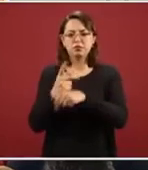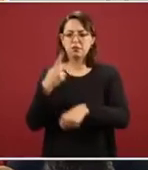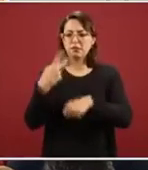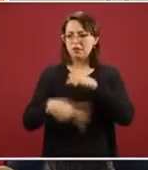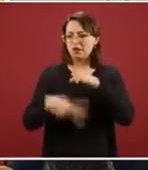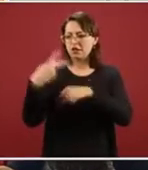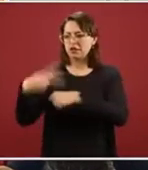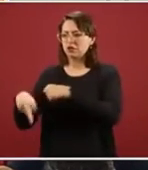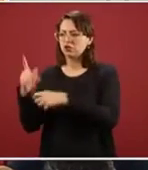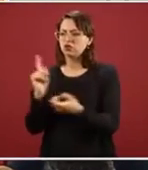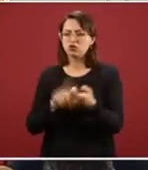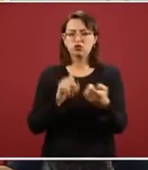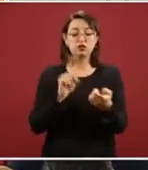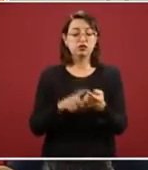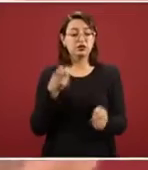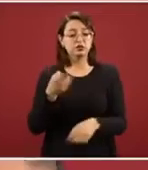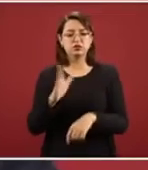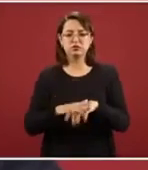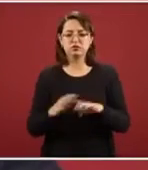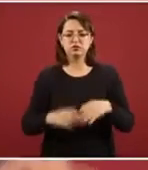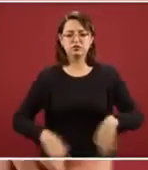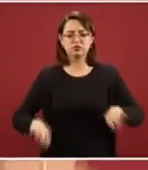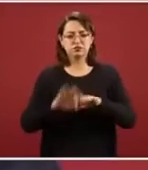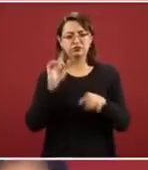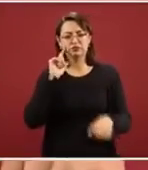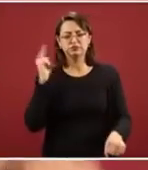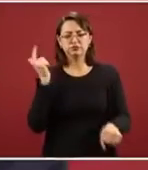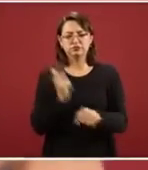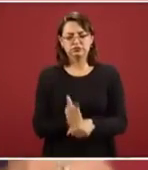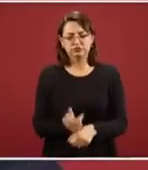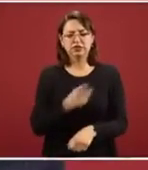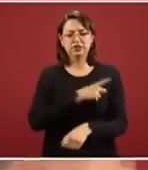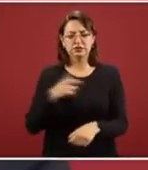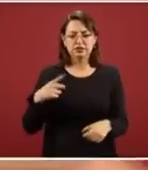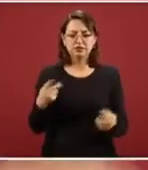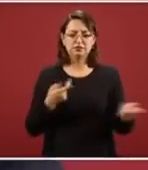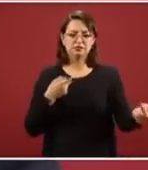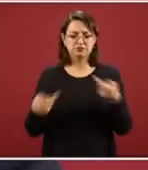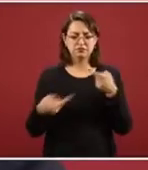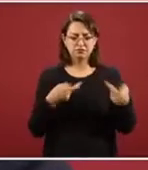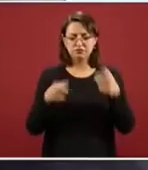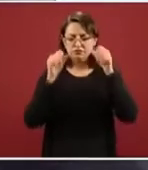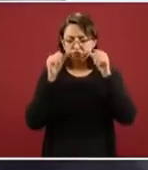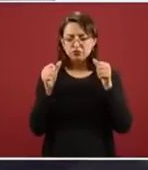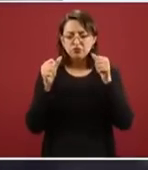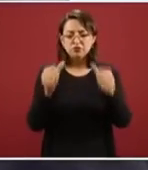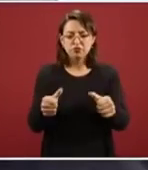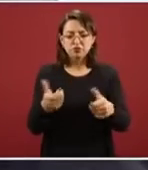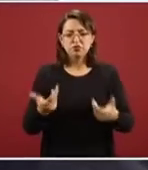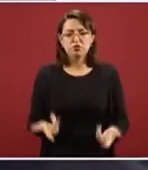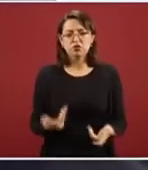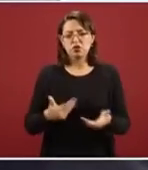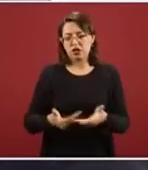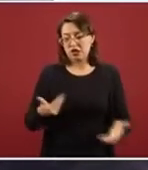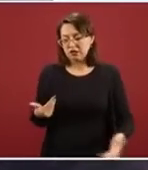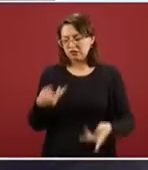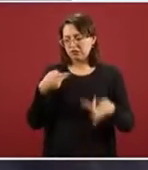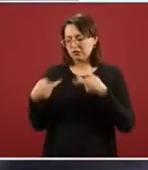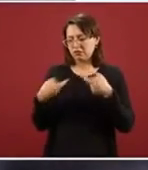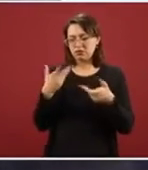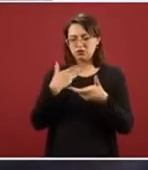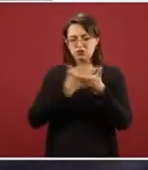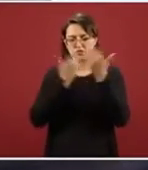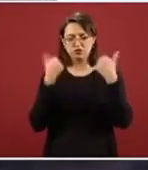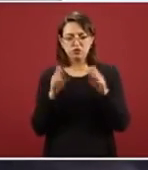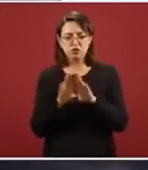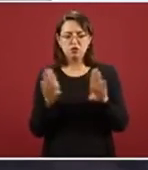más importante, identificar el riesgo y estar preparados para atenderlo. Si no sé cómo prepararme, me acerco a